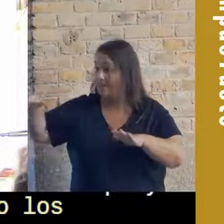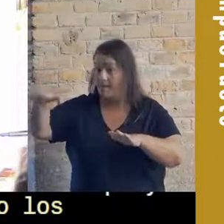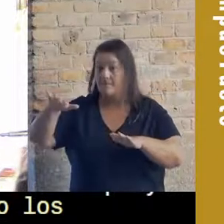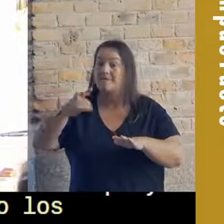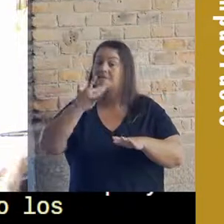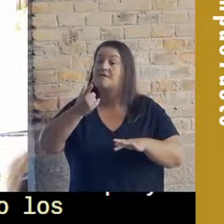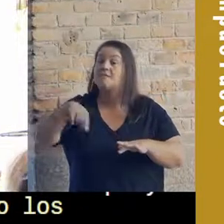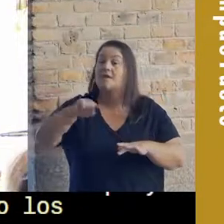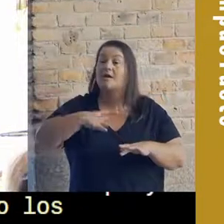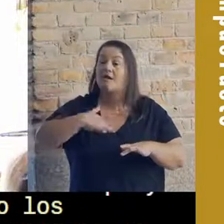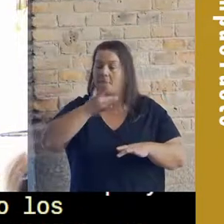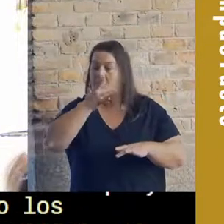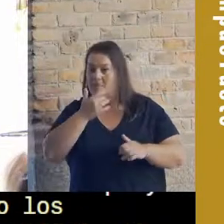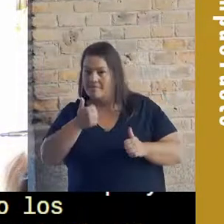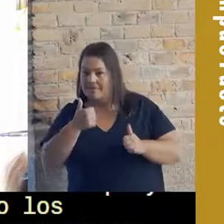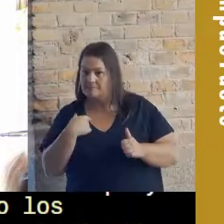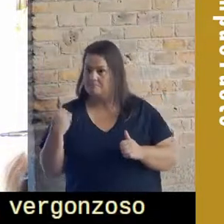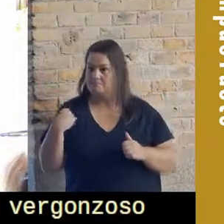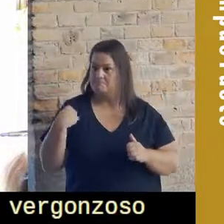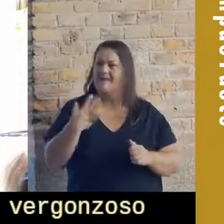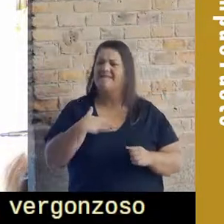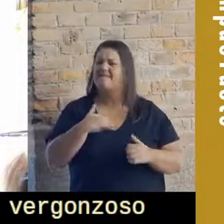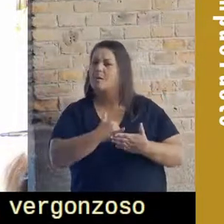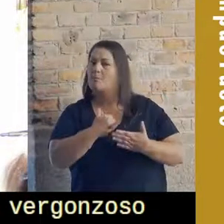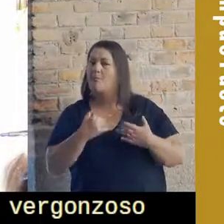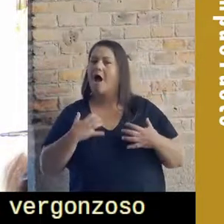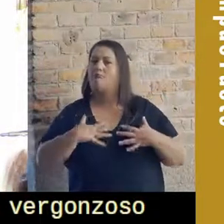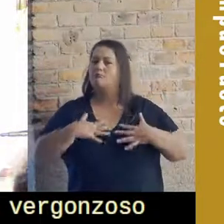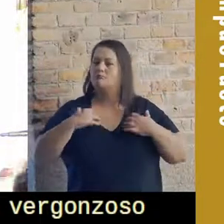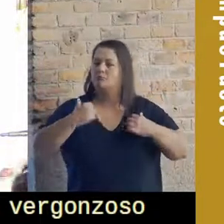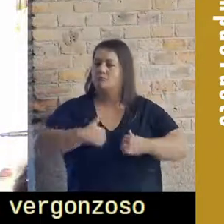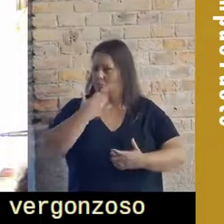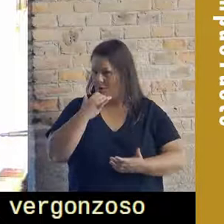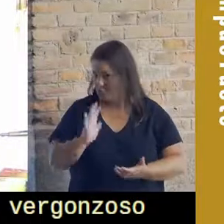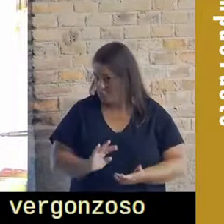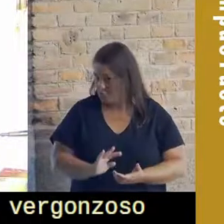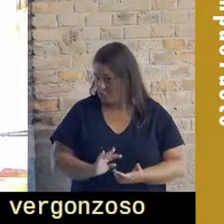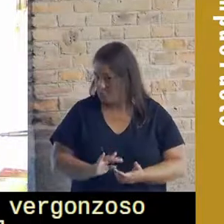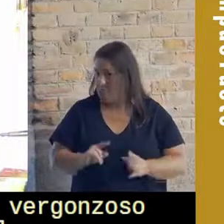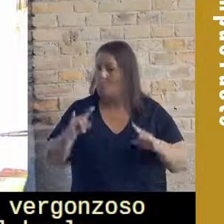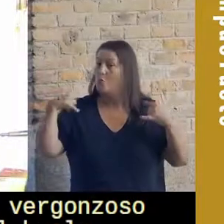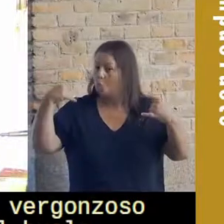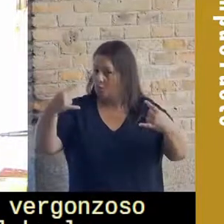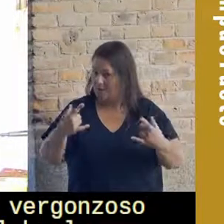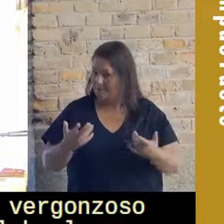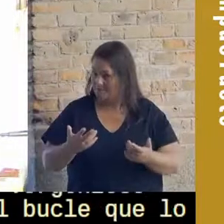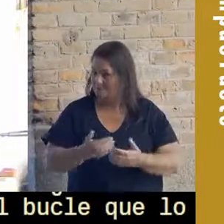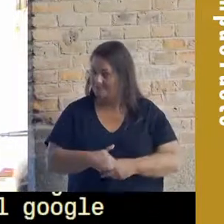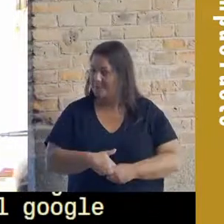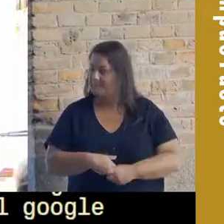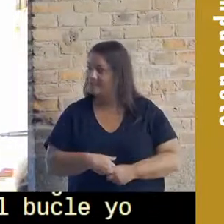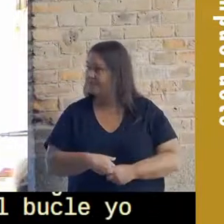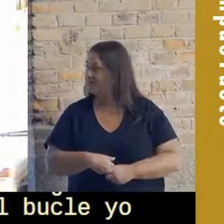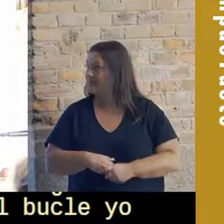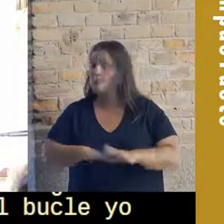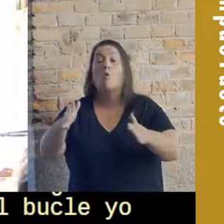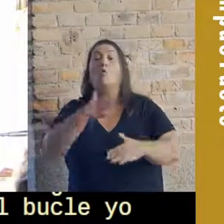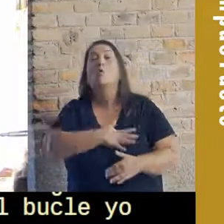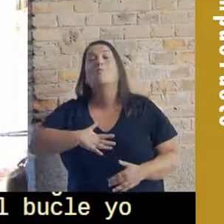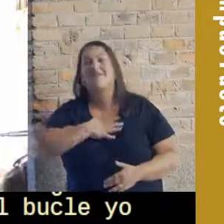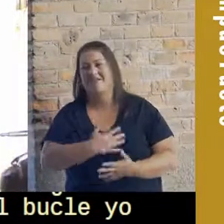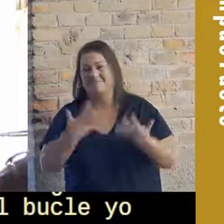alguno más vergonzoso vale me decí oye Quiero probar la mochila vale y el bucle y el bucle lo que es el bucle magnético Pues